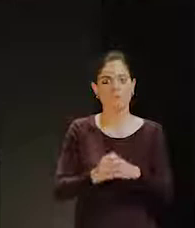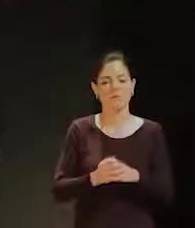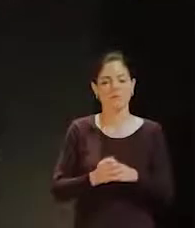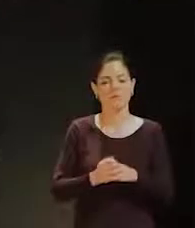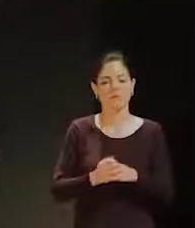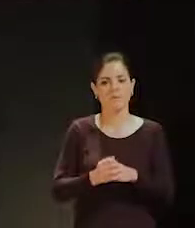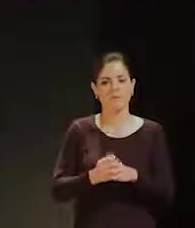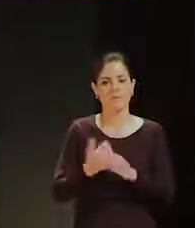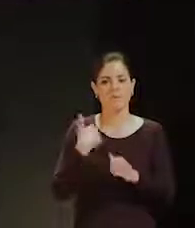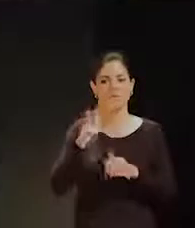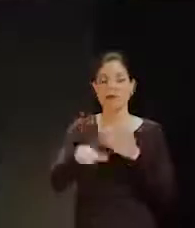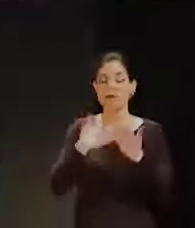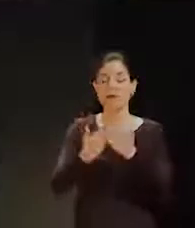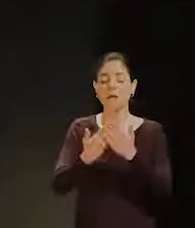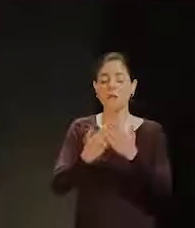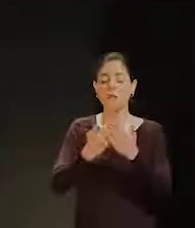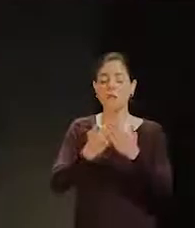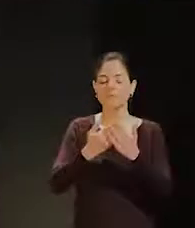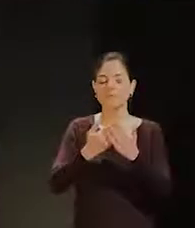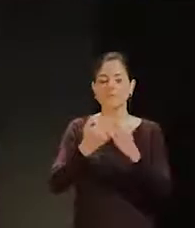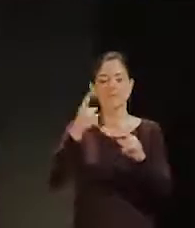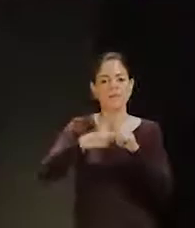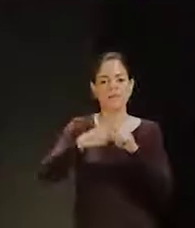planteo hasta qué punto